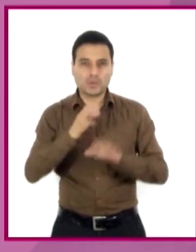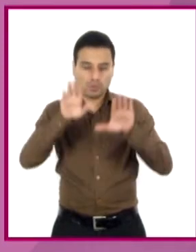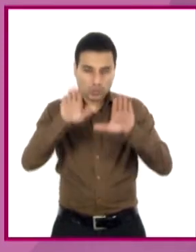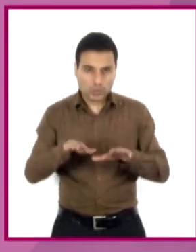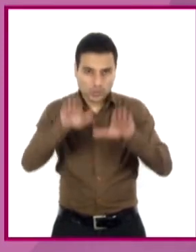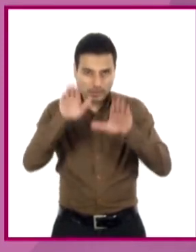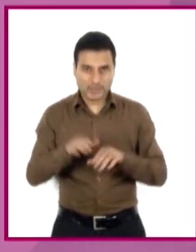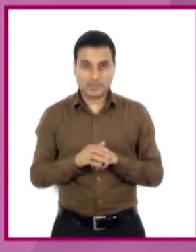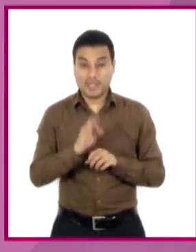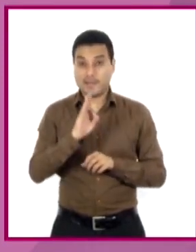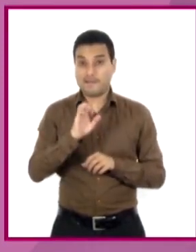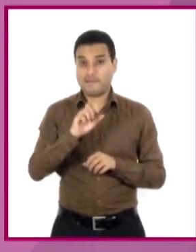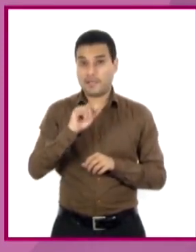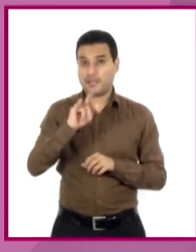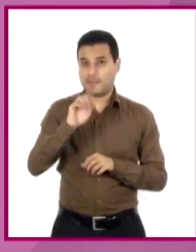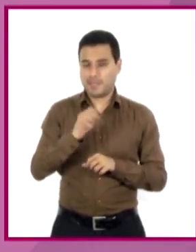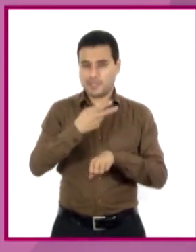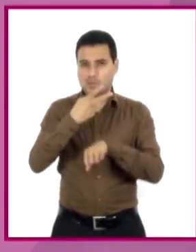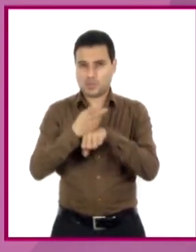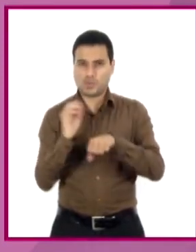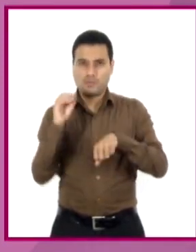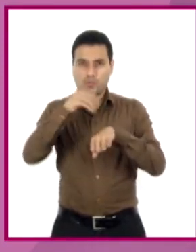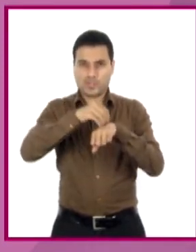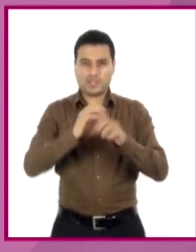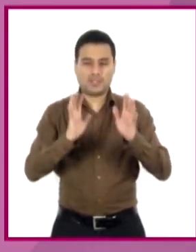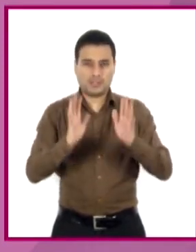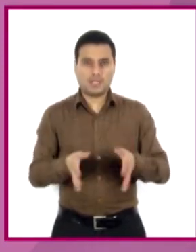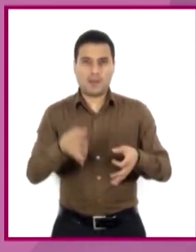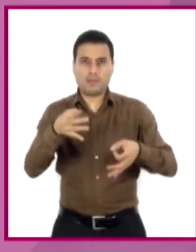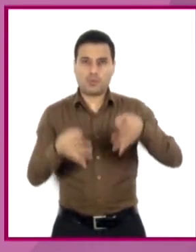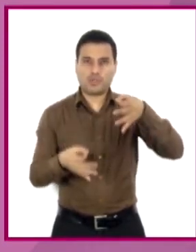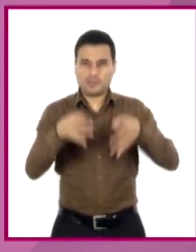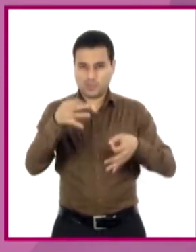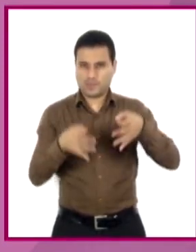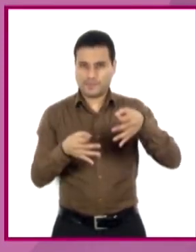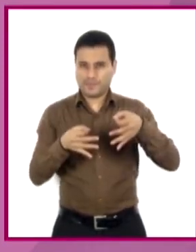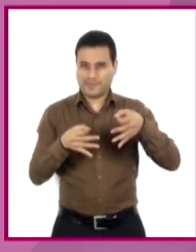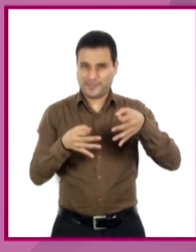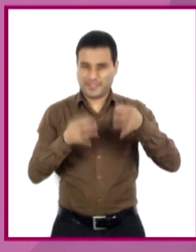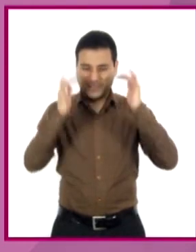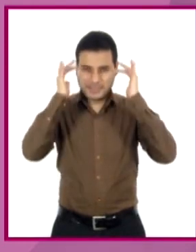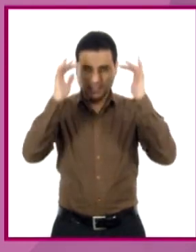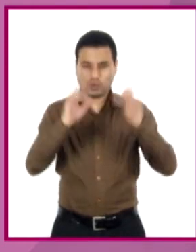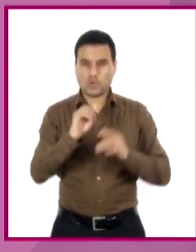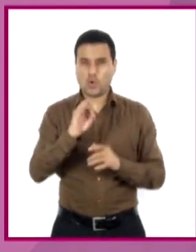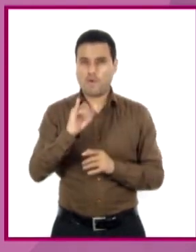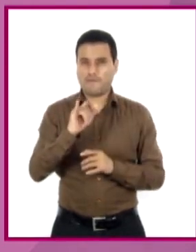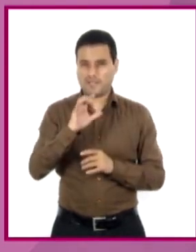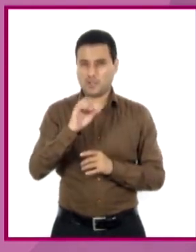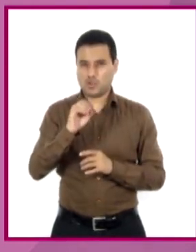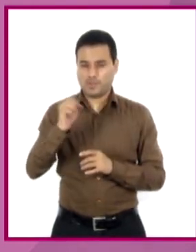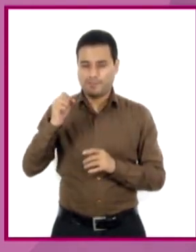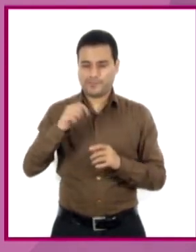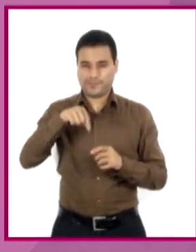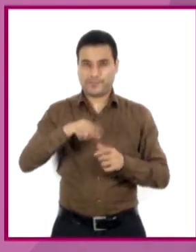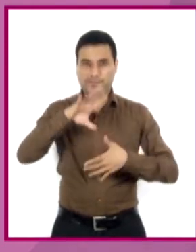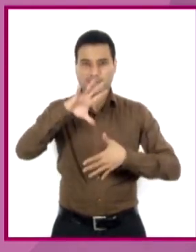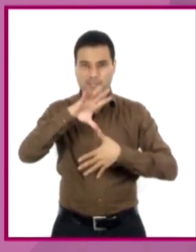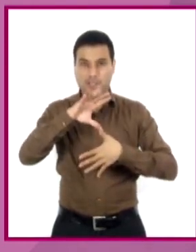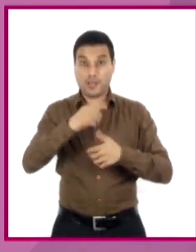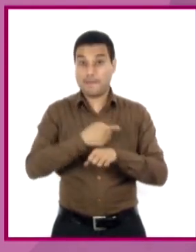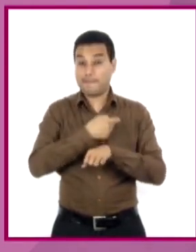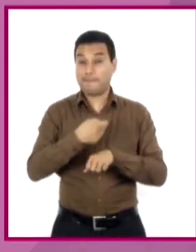España, implantó los tribunales del Santo Oficio en el continente americano en 1570. Primero en Lima,